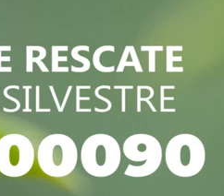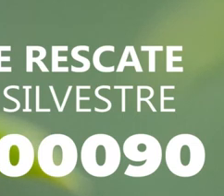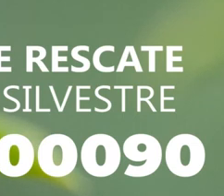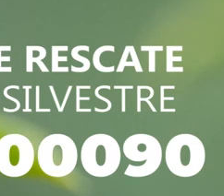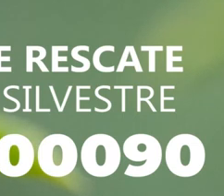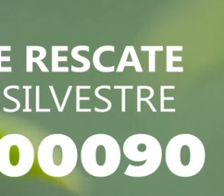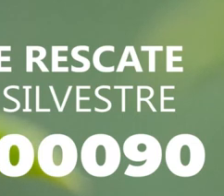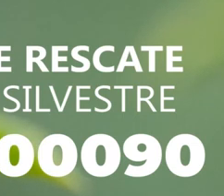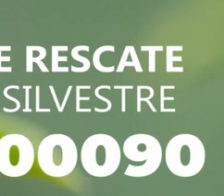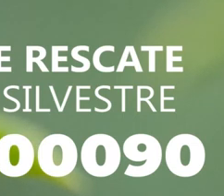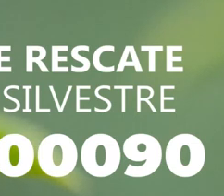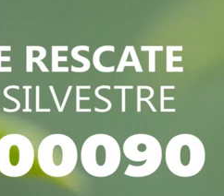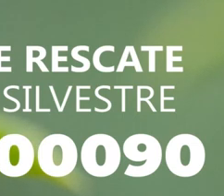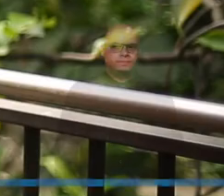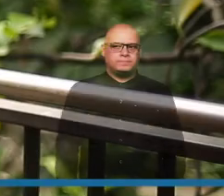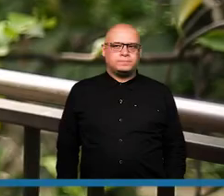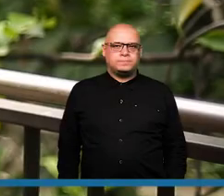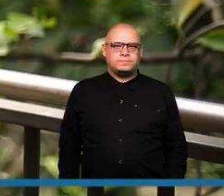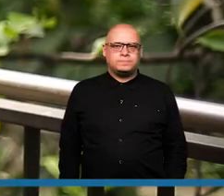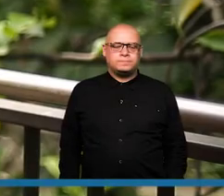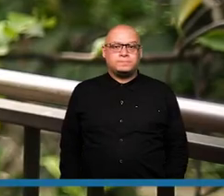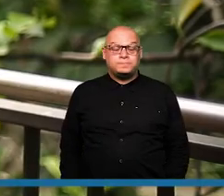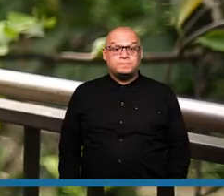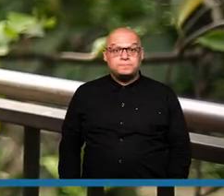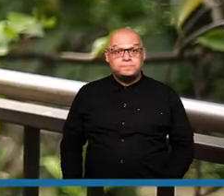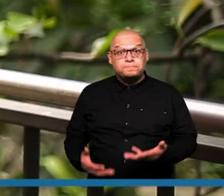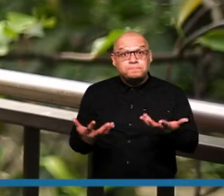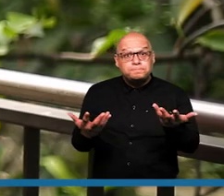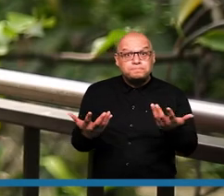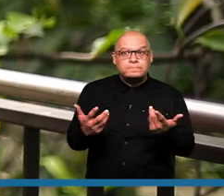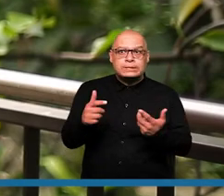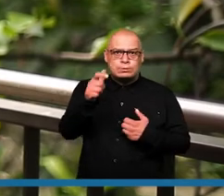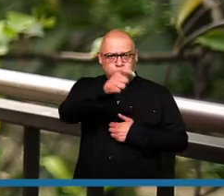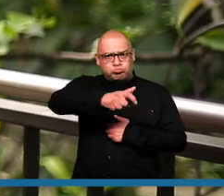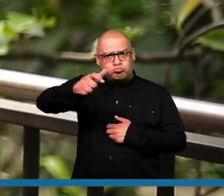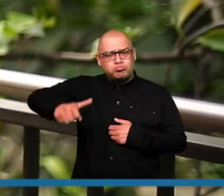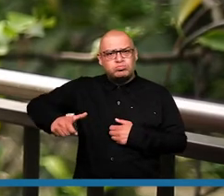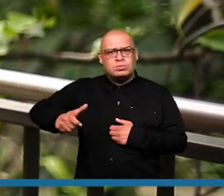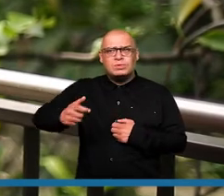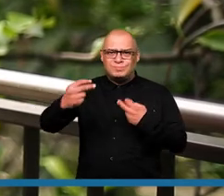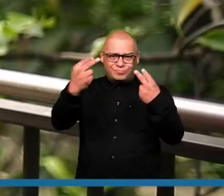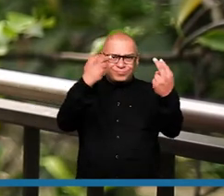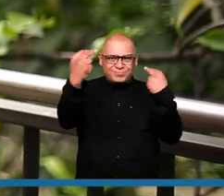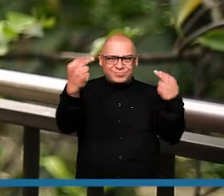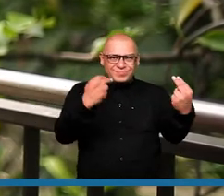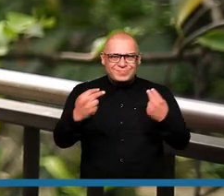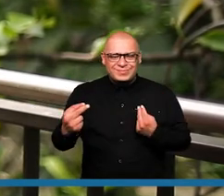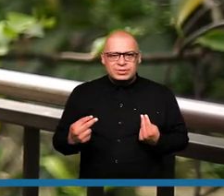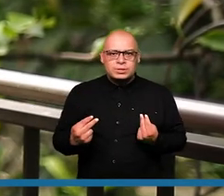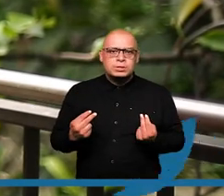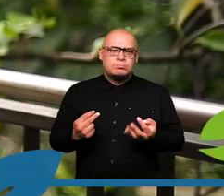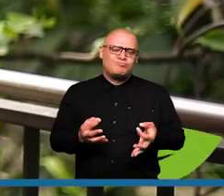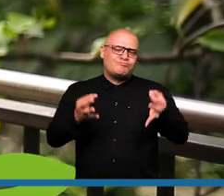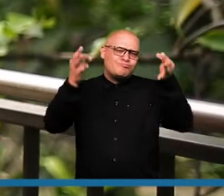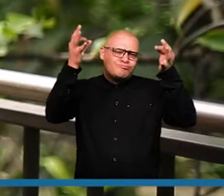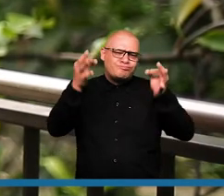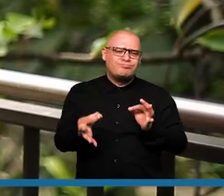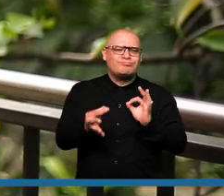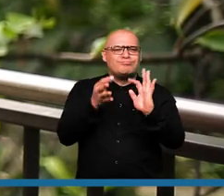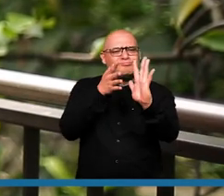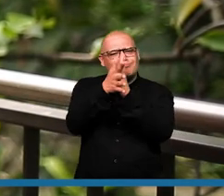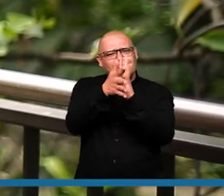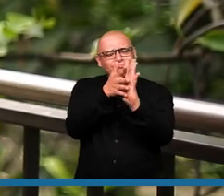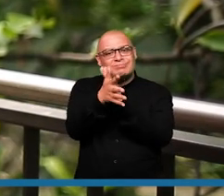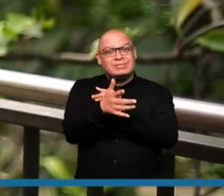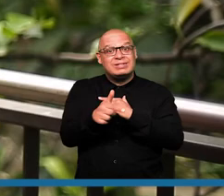Futuro sostenible. Sin lugar a dudas, mucha gente que nos ve en este momento es el medio perfecto para darle sentido